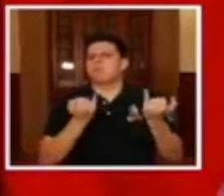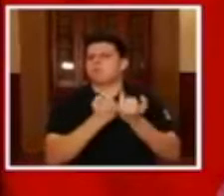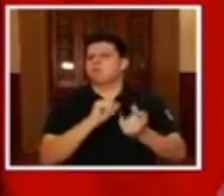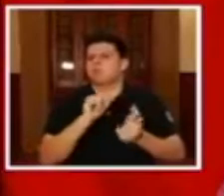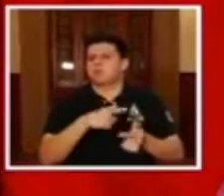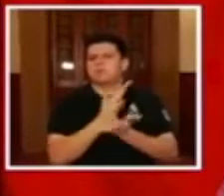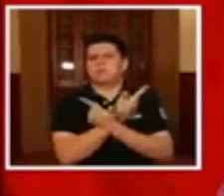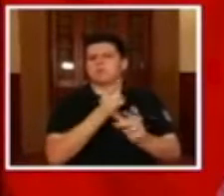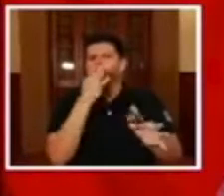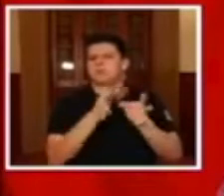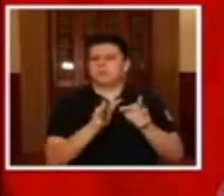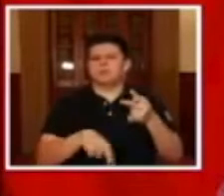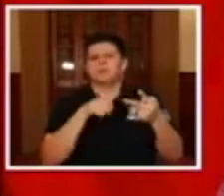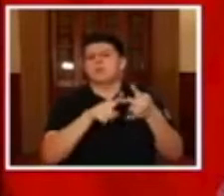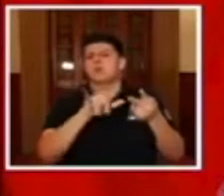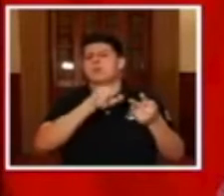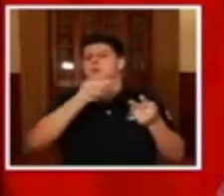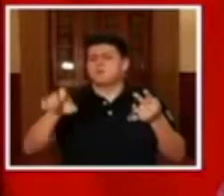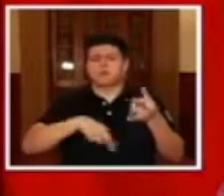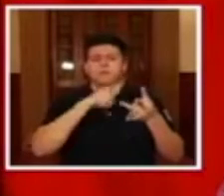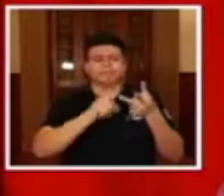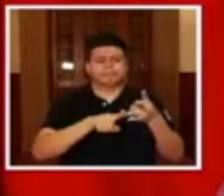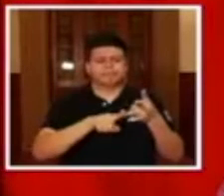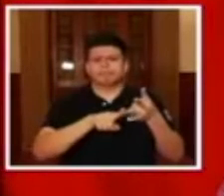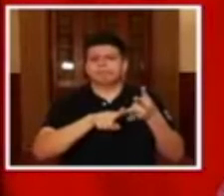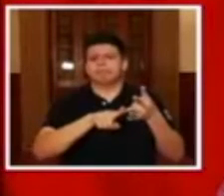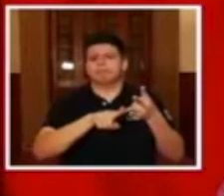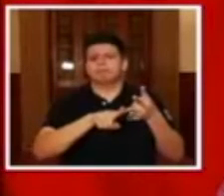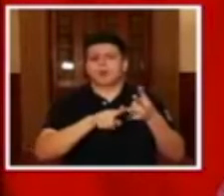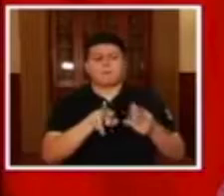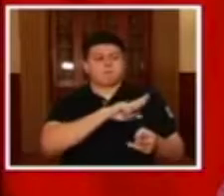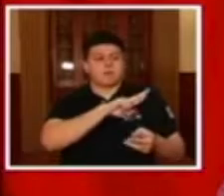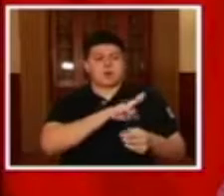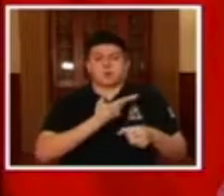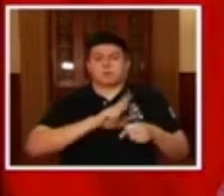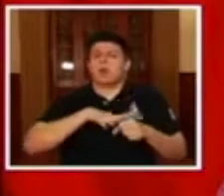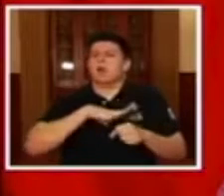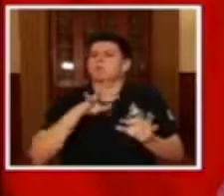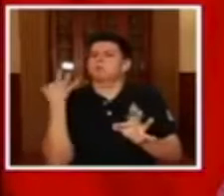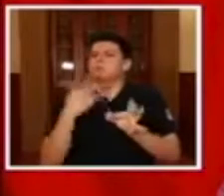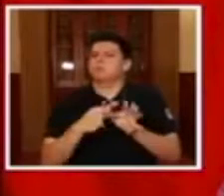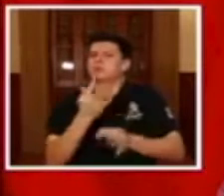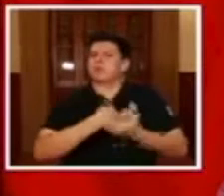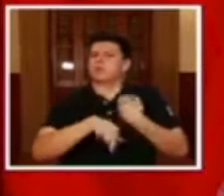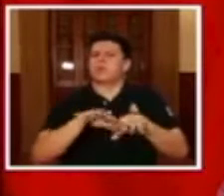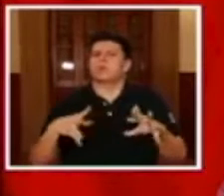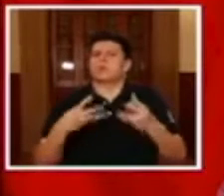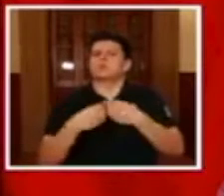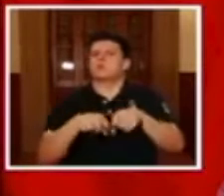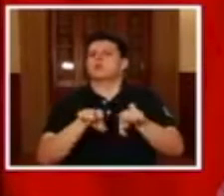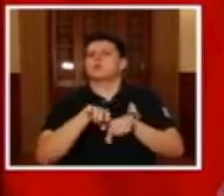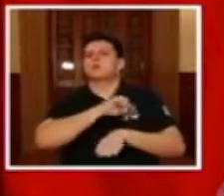tiene disponible en el este el sector privado todo el equipo de salud